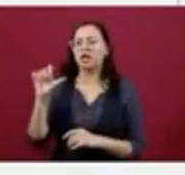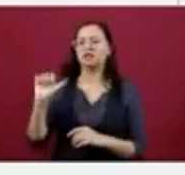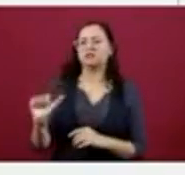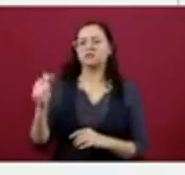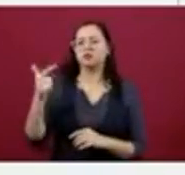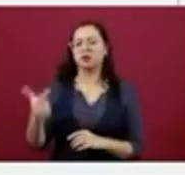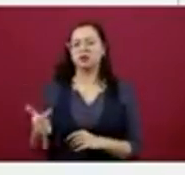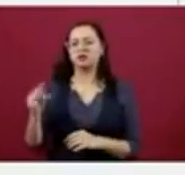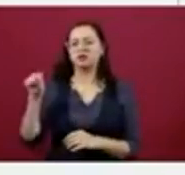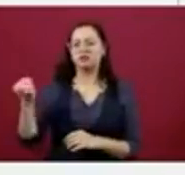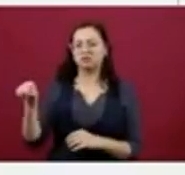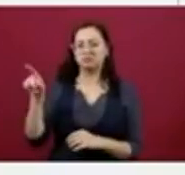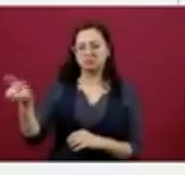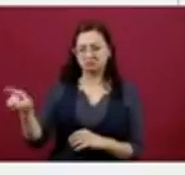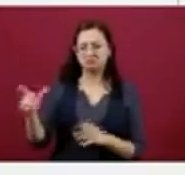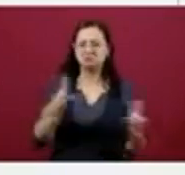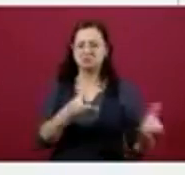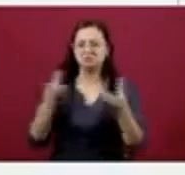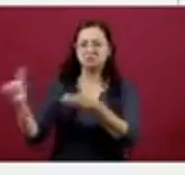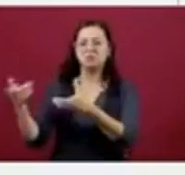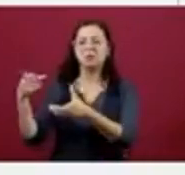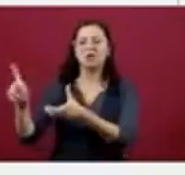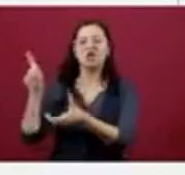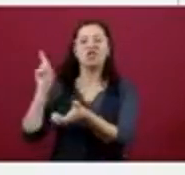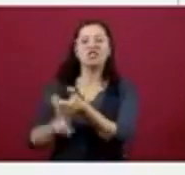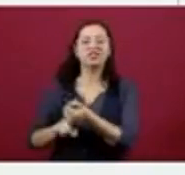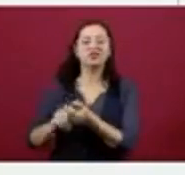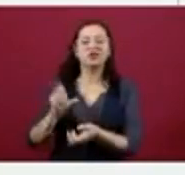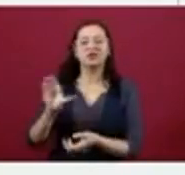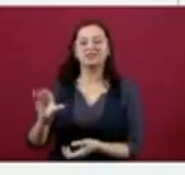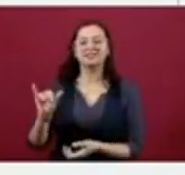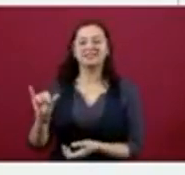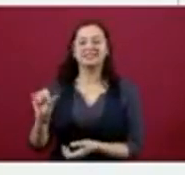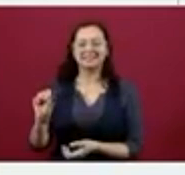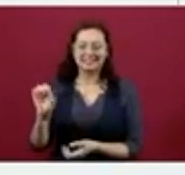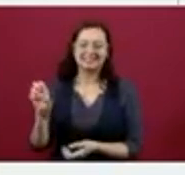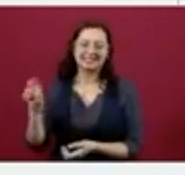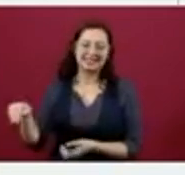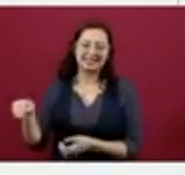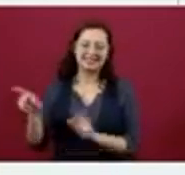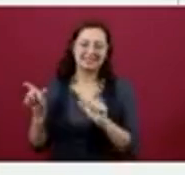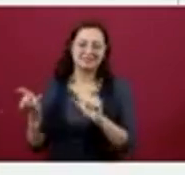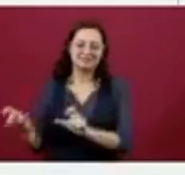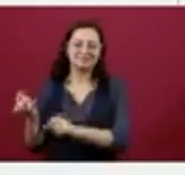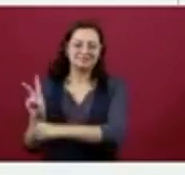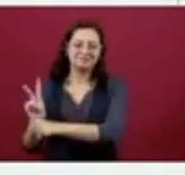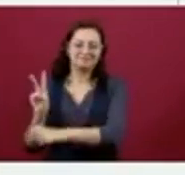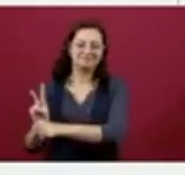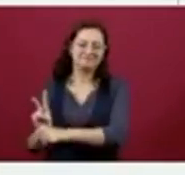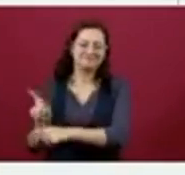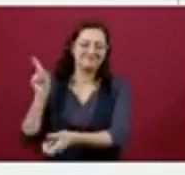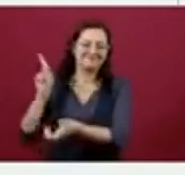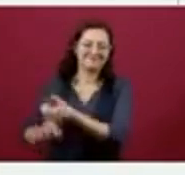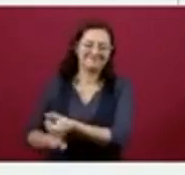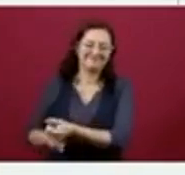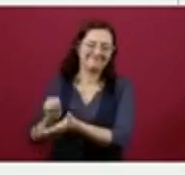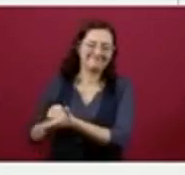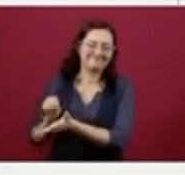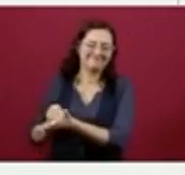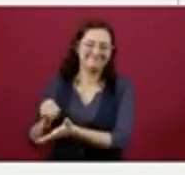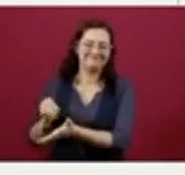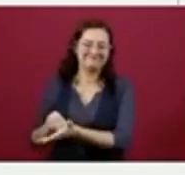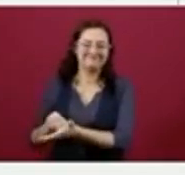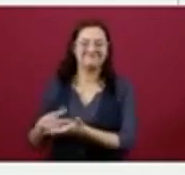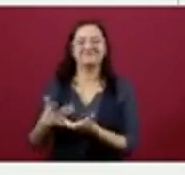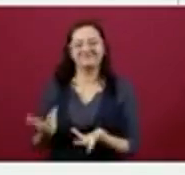siendo custodiado por el CISEN. Estaba efectivamente en el Archivo General de la Nación, pero seguía custodiado por el CISEN. Muchos de